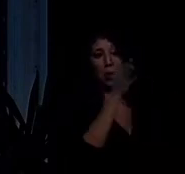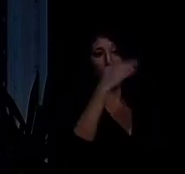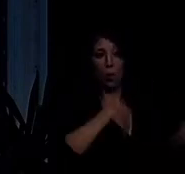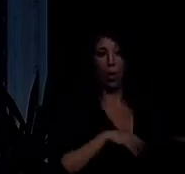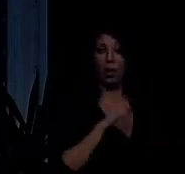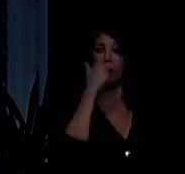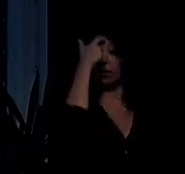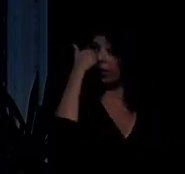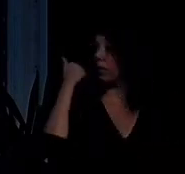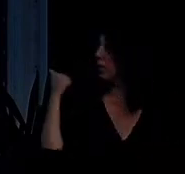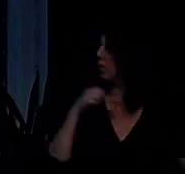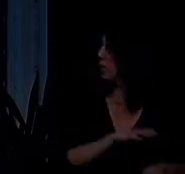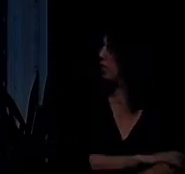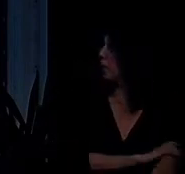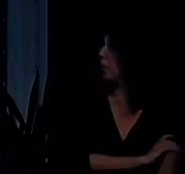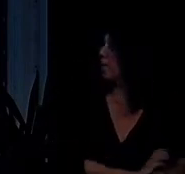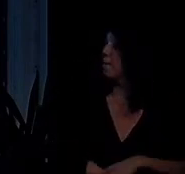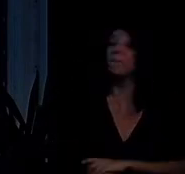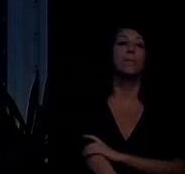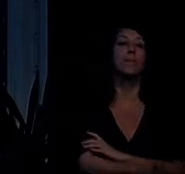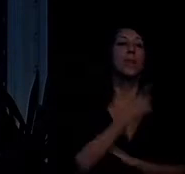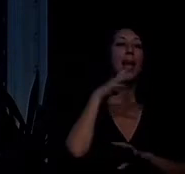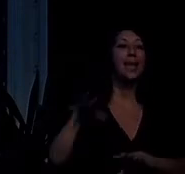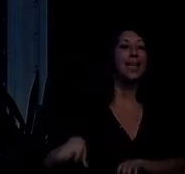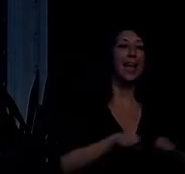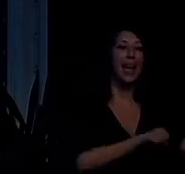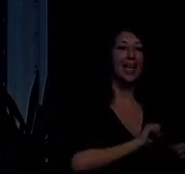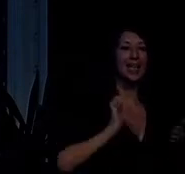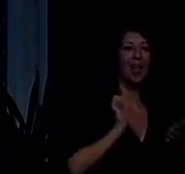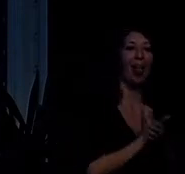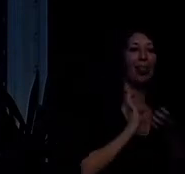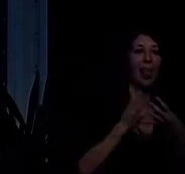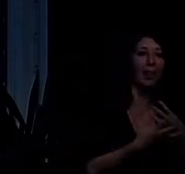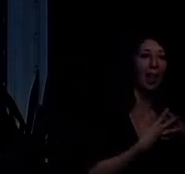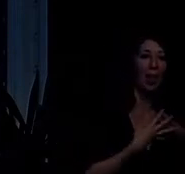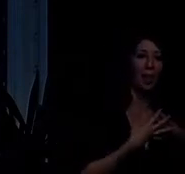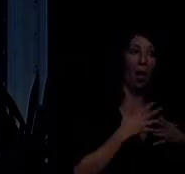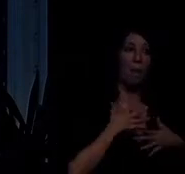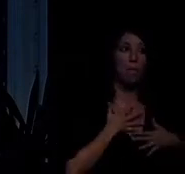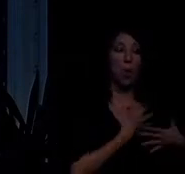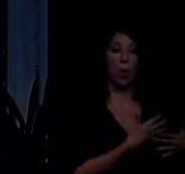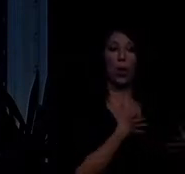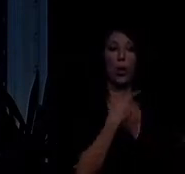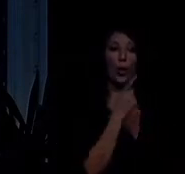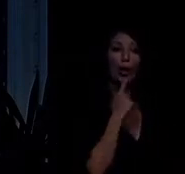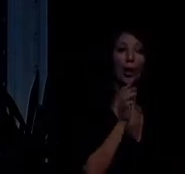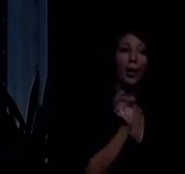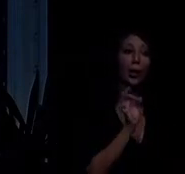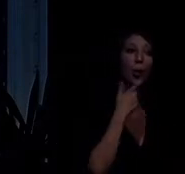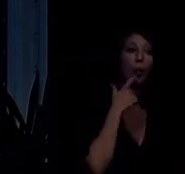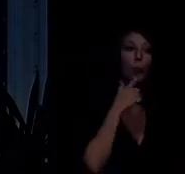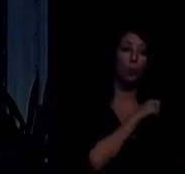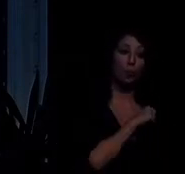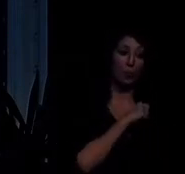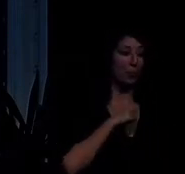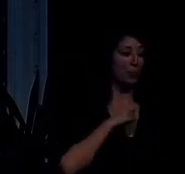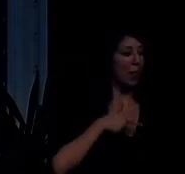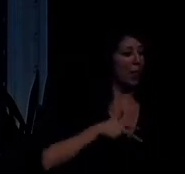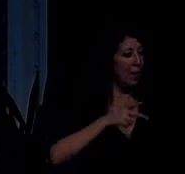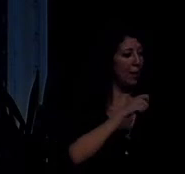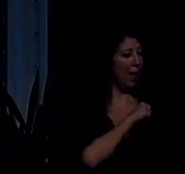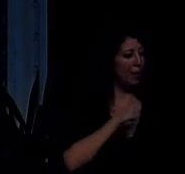es este: se arreste, detenga o traslade contra su voluntad a las personas o que éstas resulten privadas de su libertad de alguna otra forma por